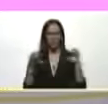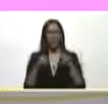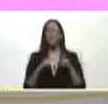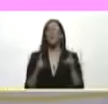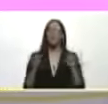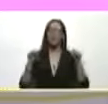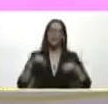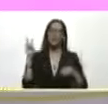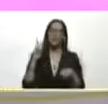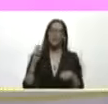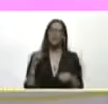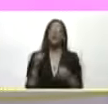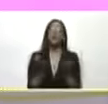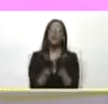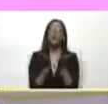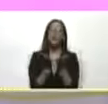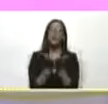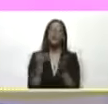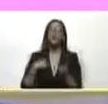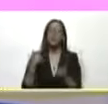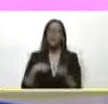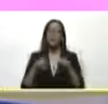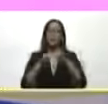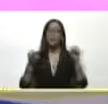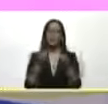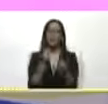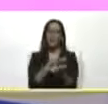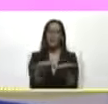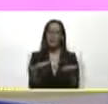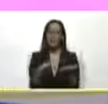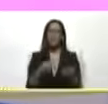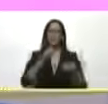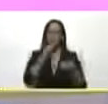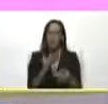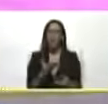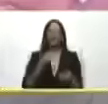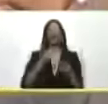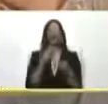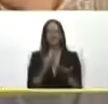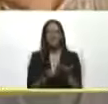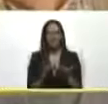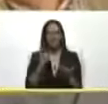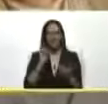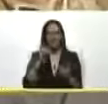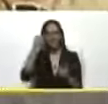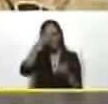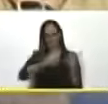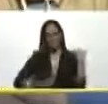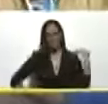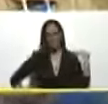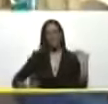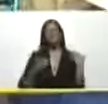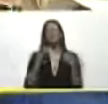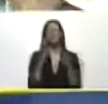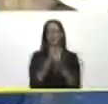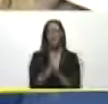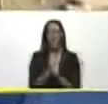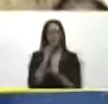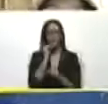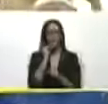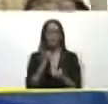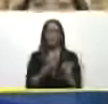seguimos teniendo educación gratuita de calidad gracias a que hay un presidente que cree en su juventud a un presidente